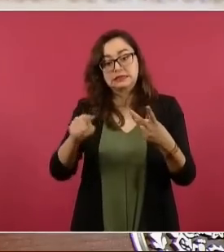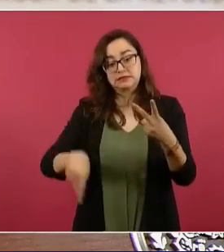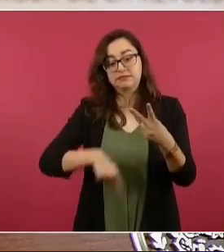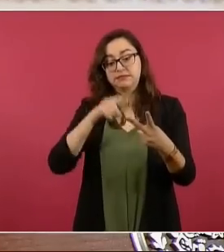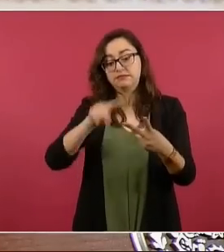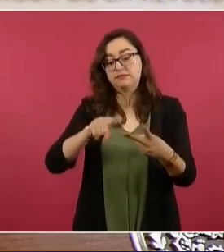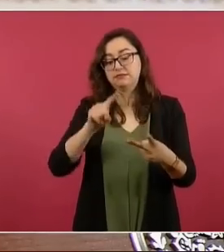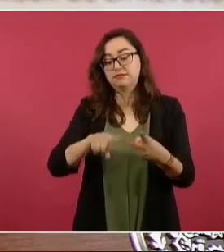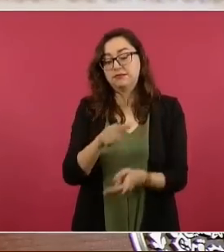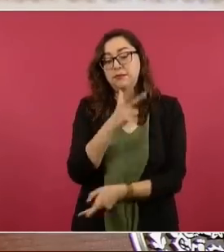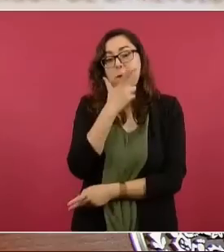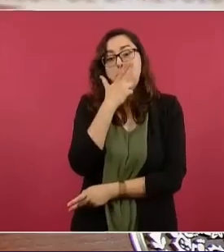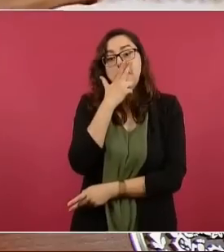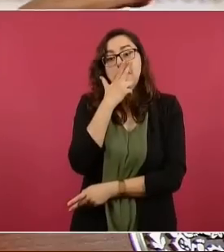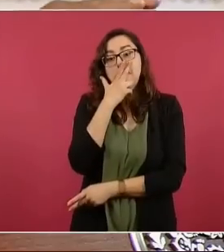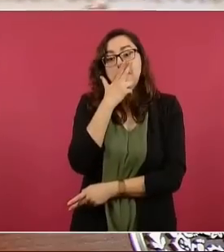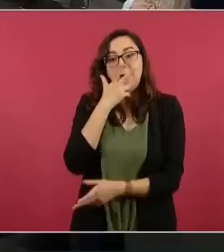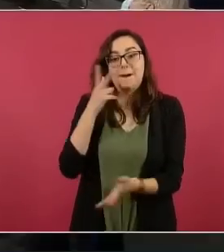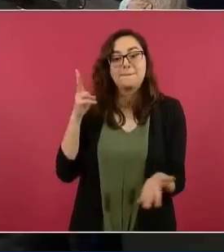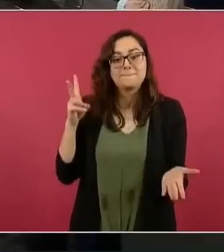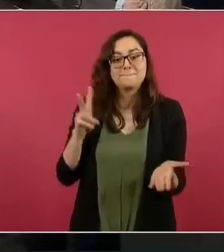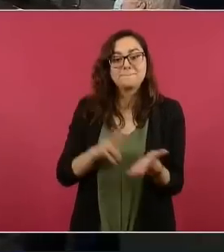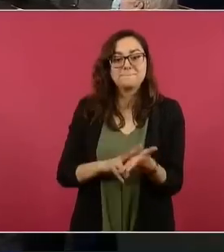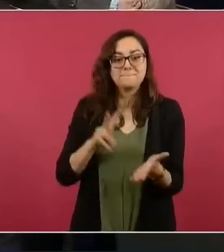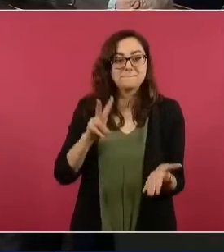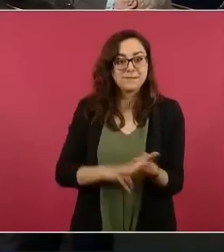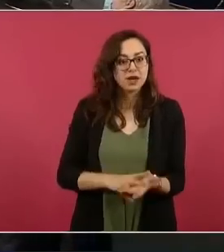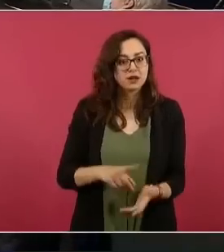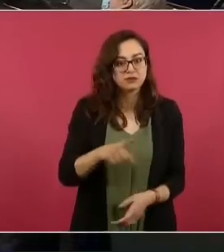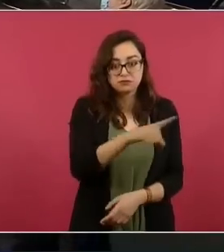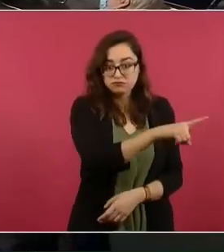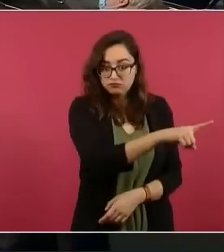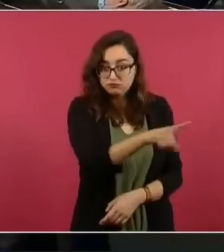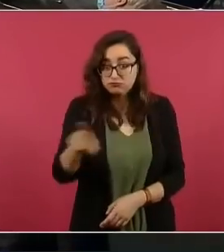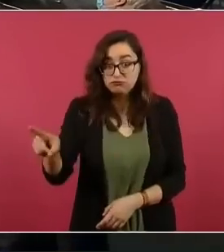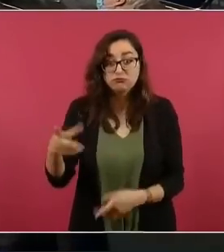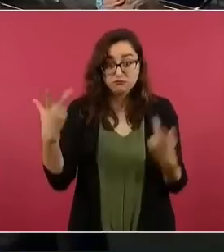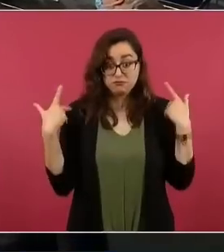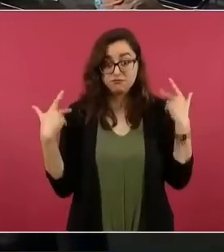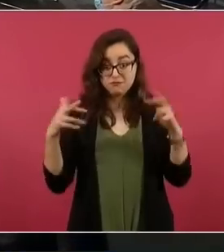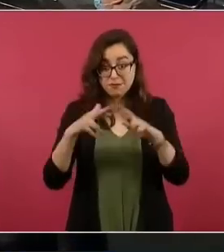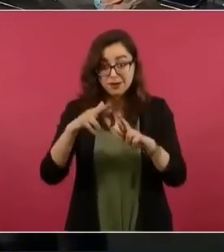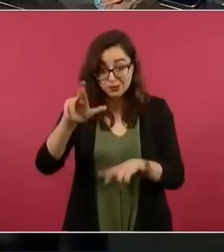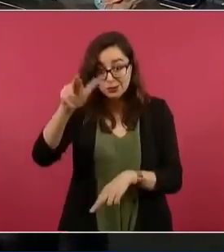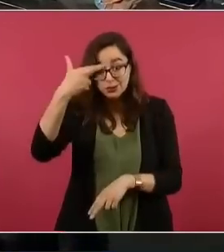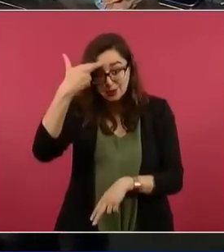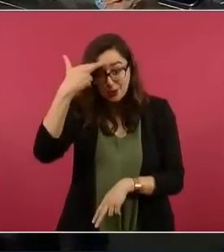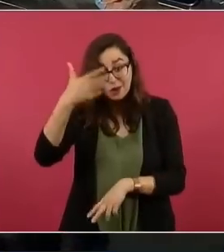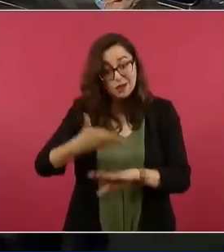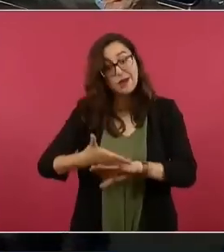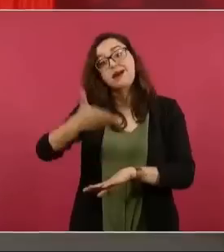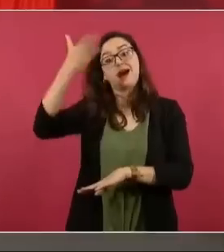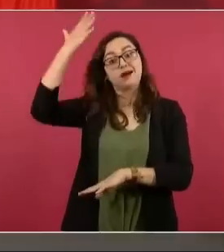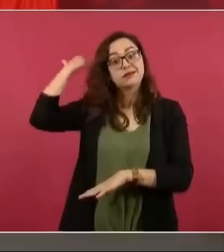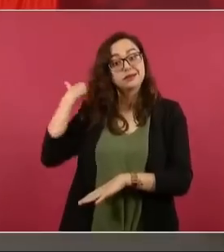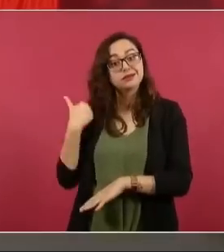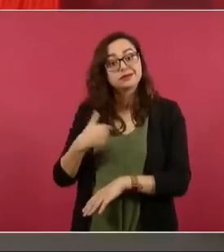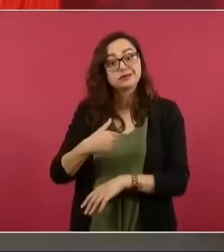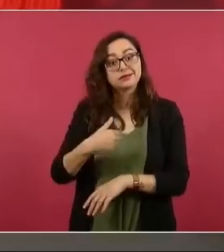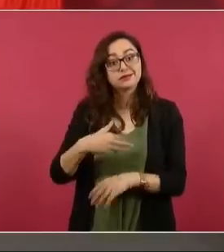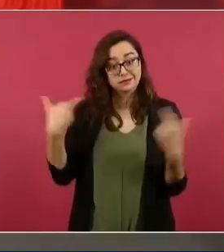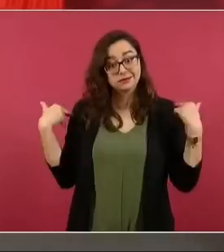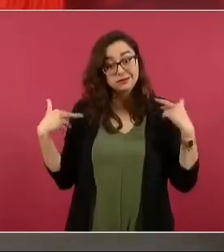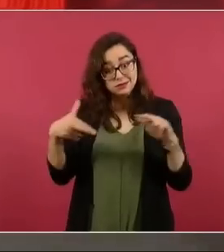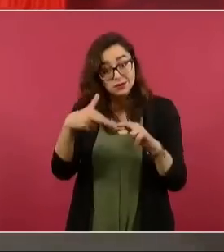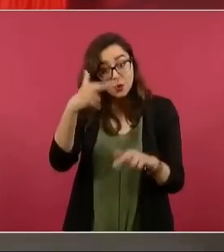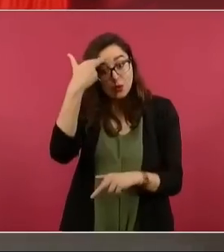nuestras maestras, nuestros maestros. Todos los que estamos aquí nos acordamos de nuestras maestras, de nuestros maestros,